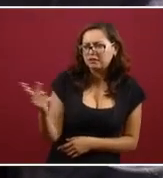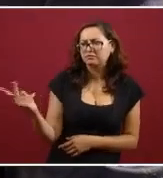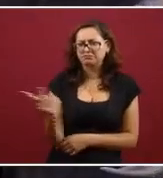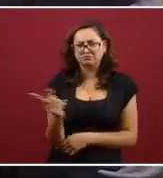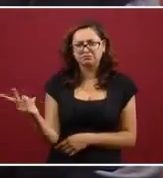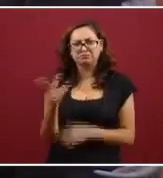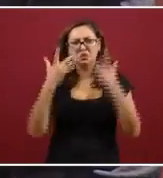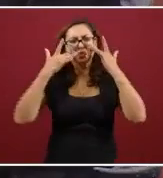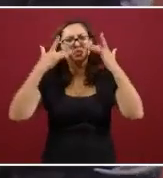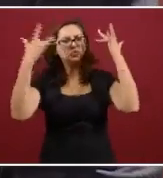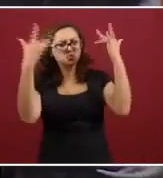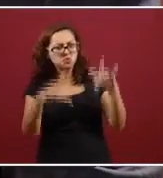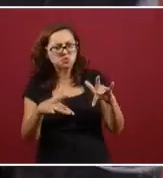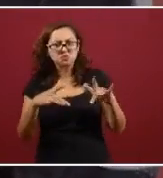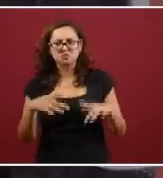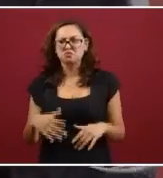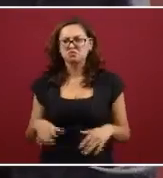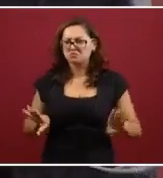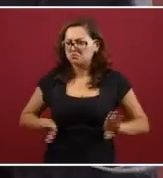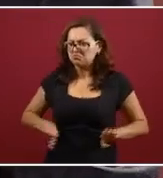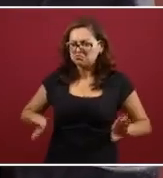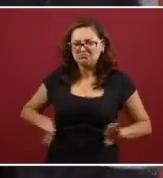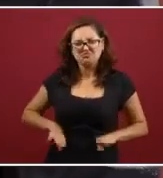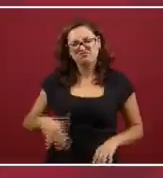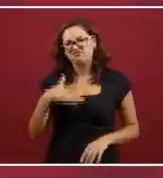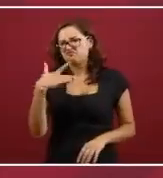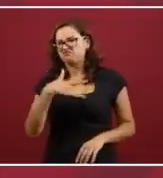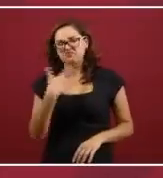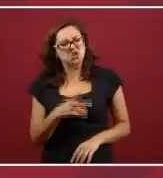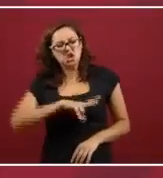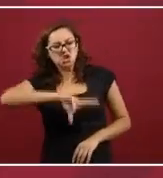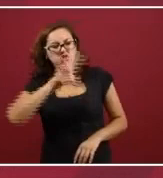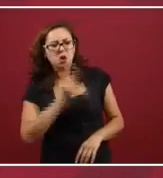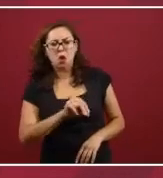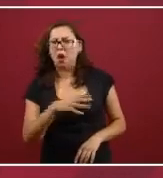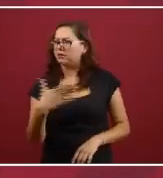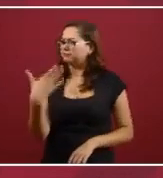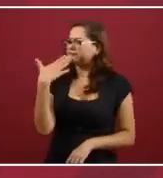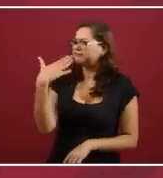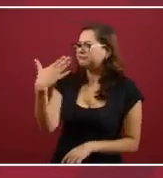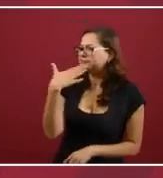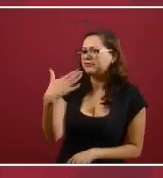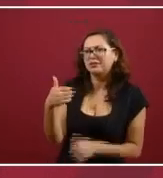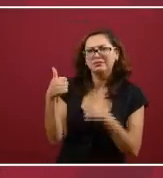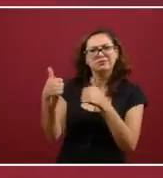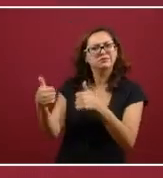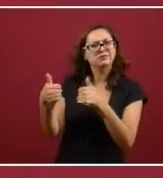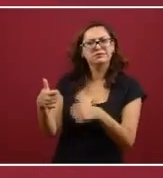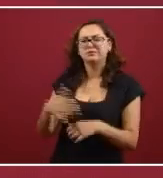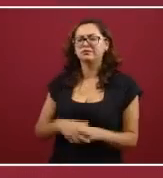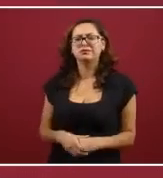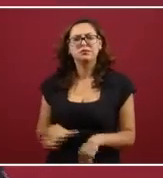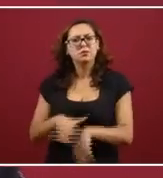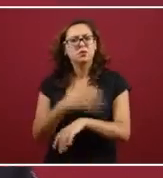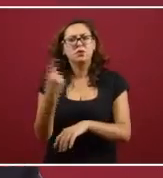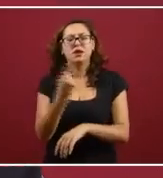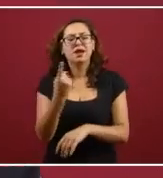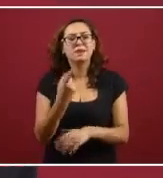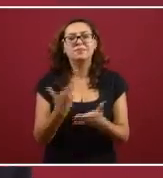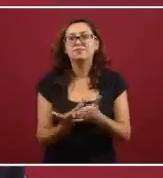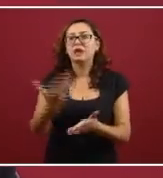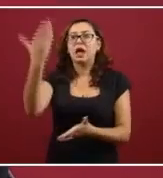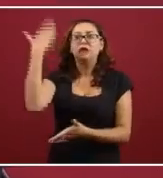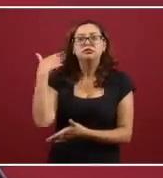el decir no, lo celebro, porque ¿cómo era antes? Era siempre decir